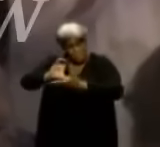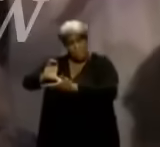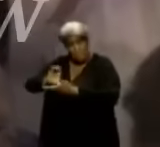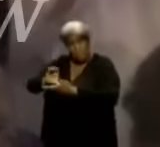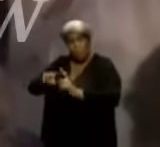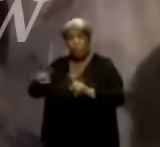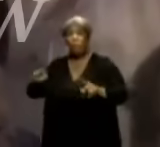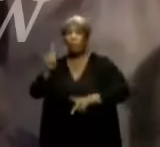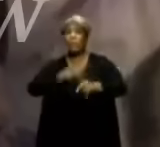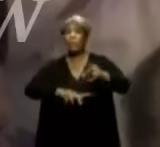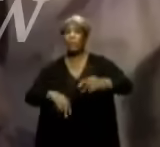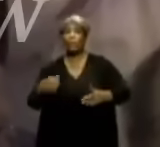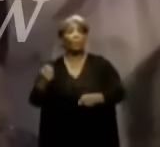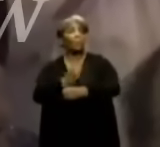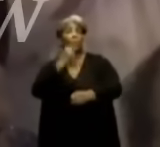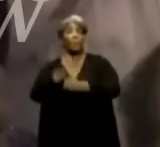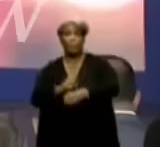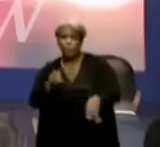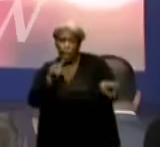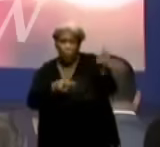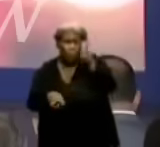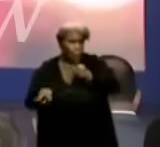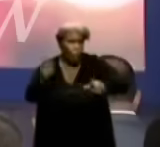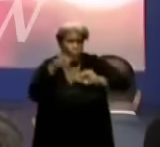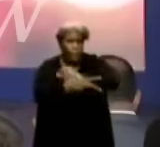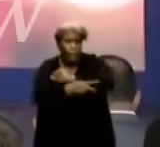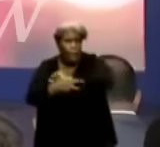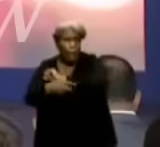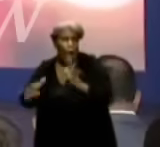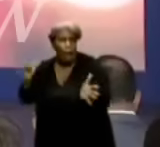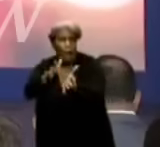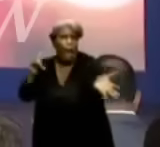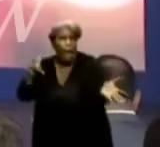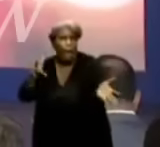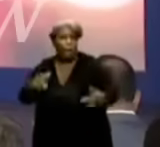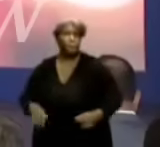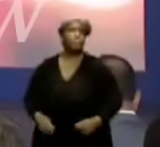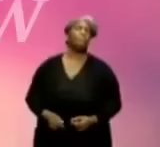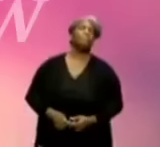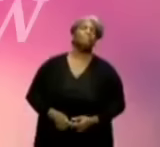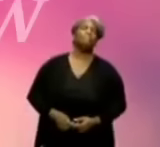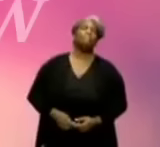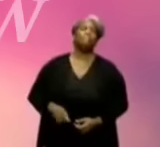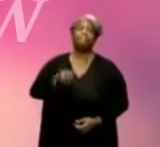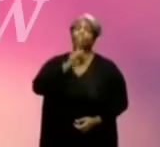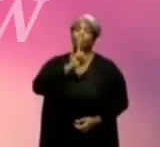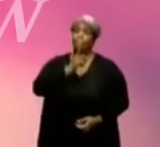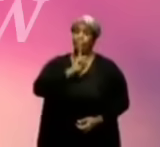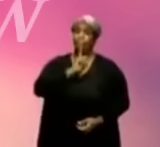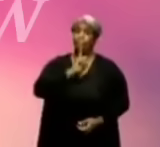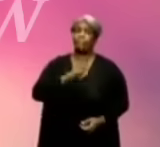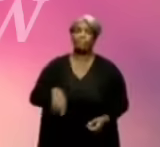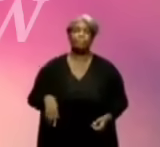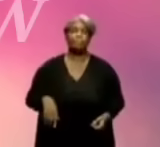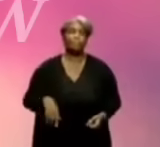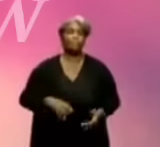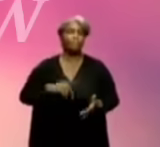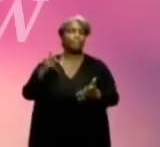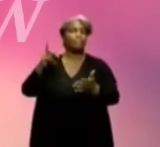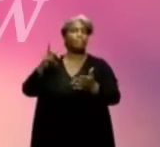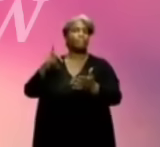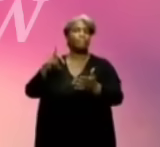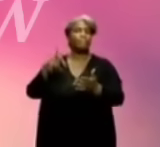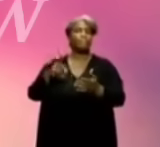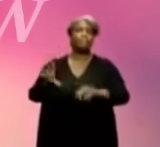trabaja? Sí, muy buena gracias. Pregunta. Gracias. Sí, Sola. Tradicionalmente hay un programa, y hoy casualmente